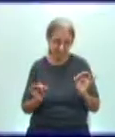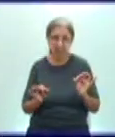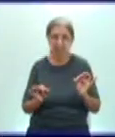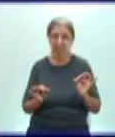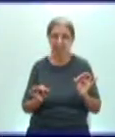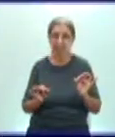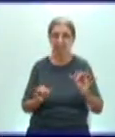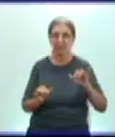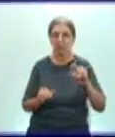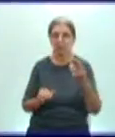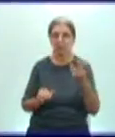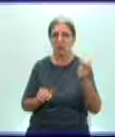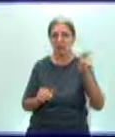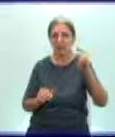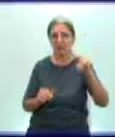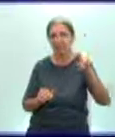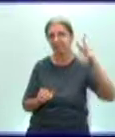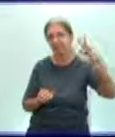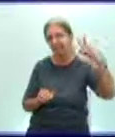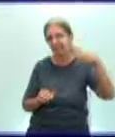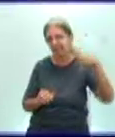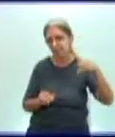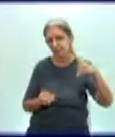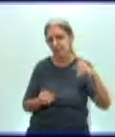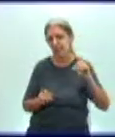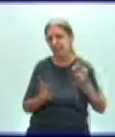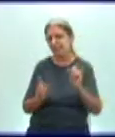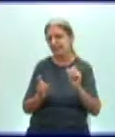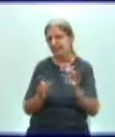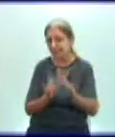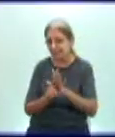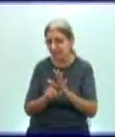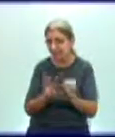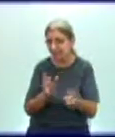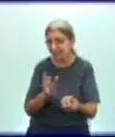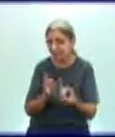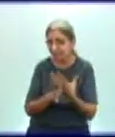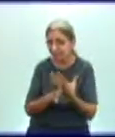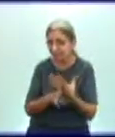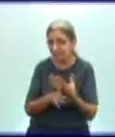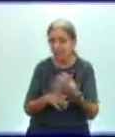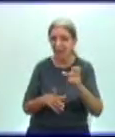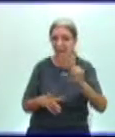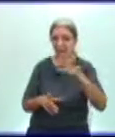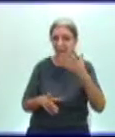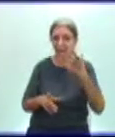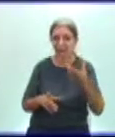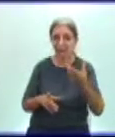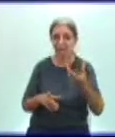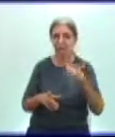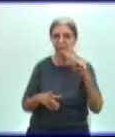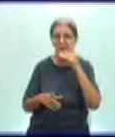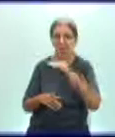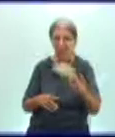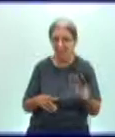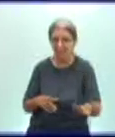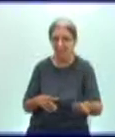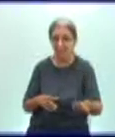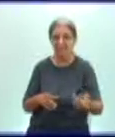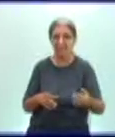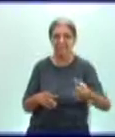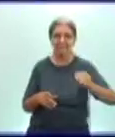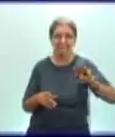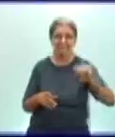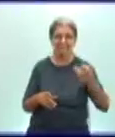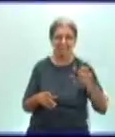Juan Rulfo, de México, uno de los iniciadores de la cuentística moderna. Mario Benedetti, de